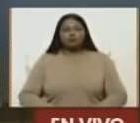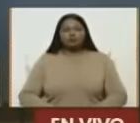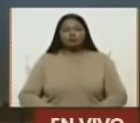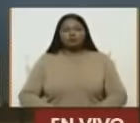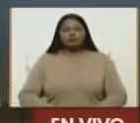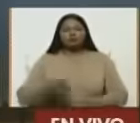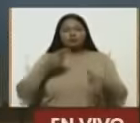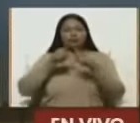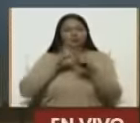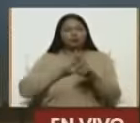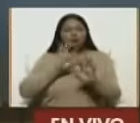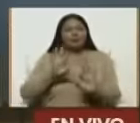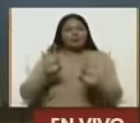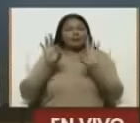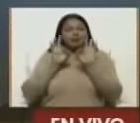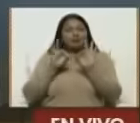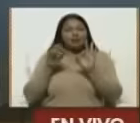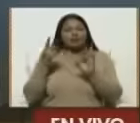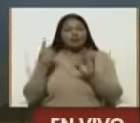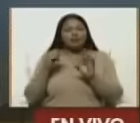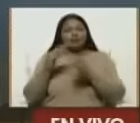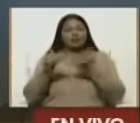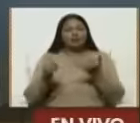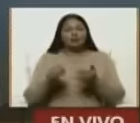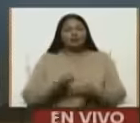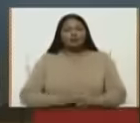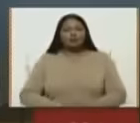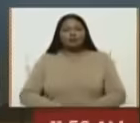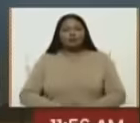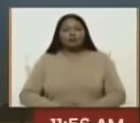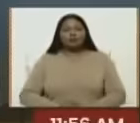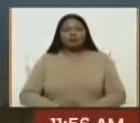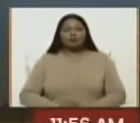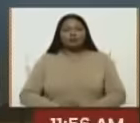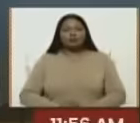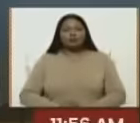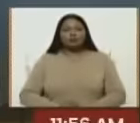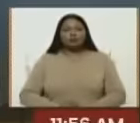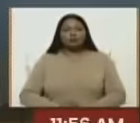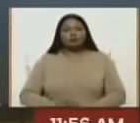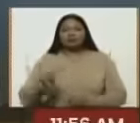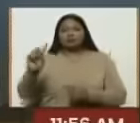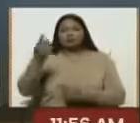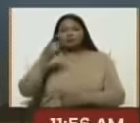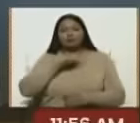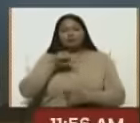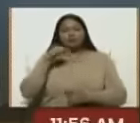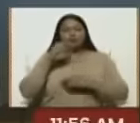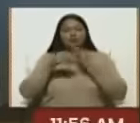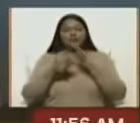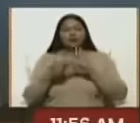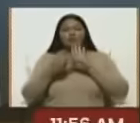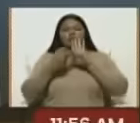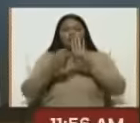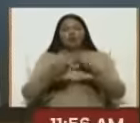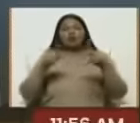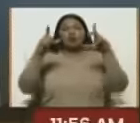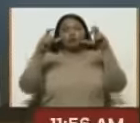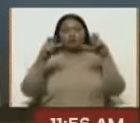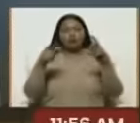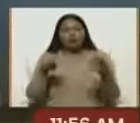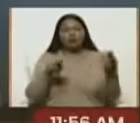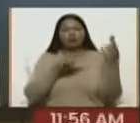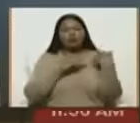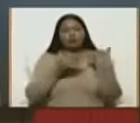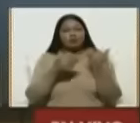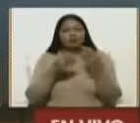caso muy particular tiene como principal, y voy a mostrar la foto, responsable de